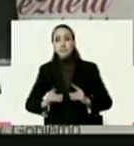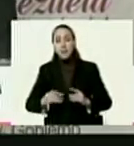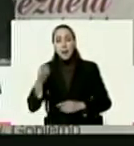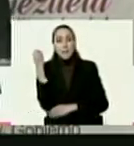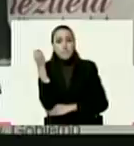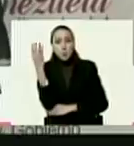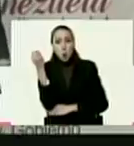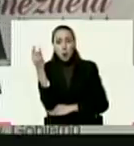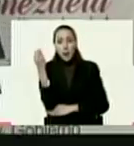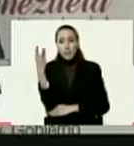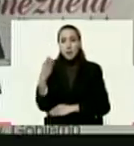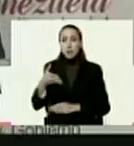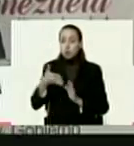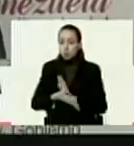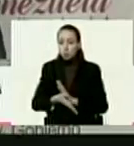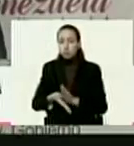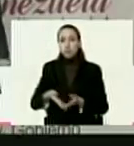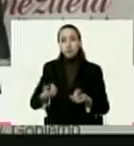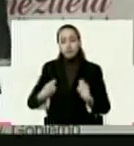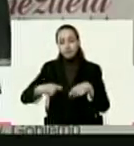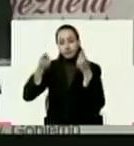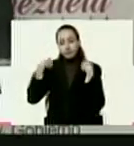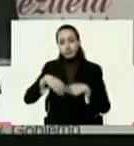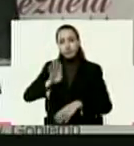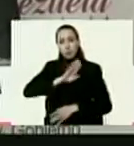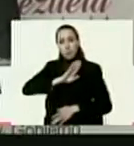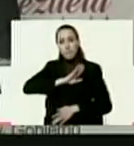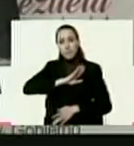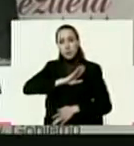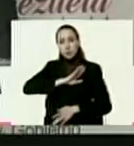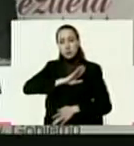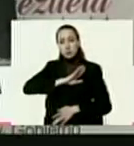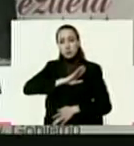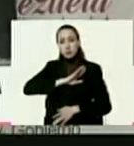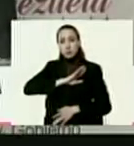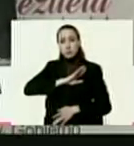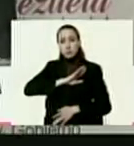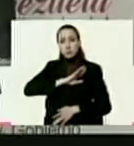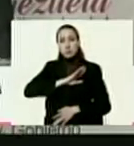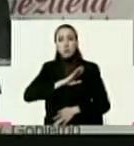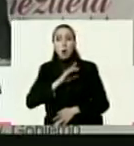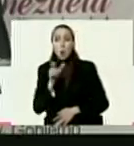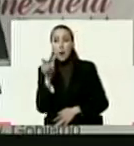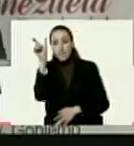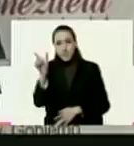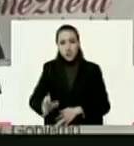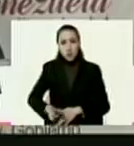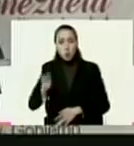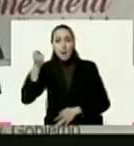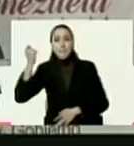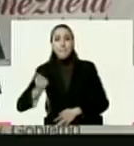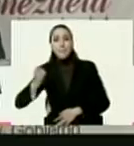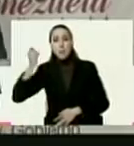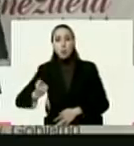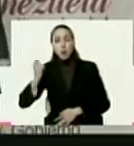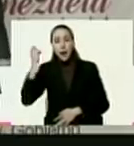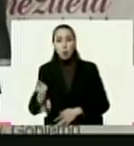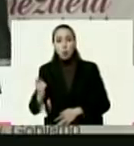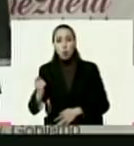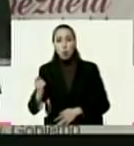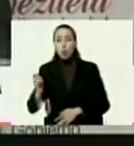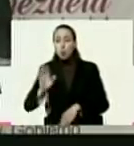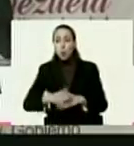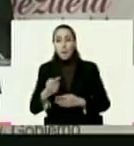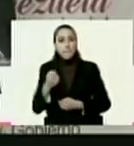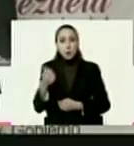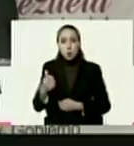proclamar, autoproclamar, poner a un diputado, que por cierto pocas veces